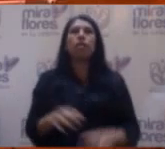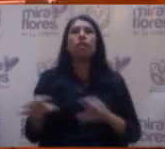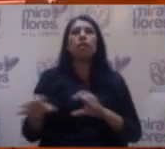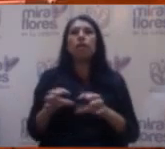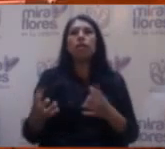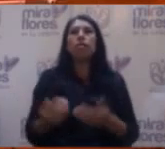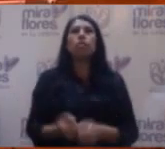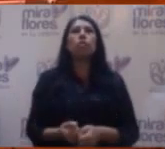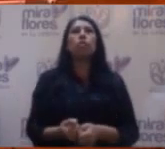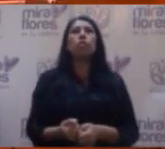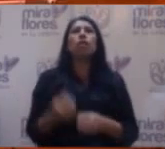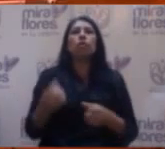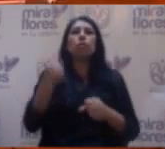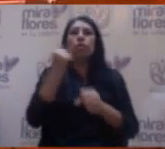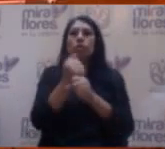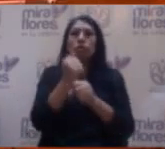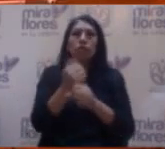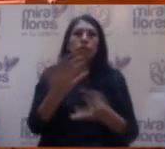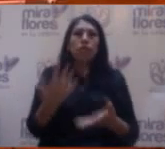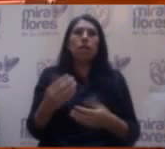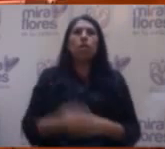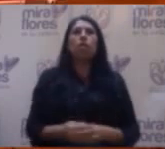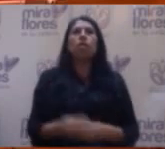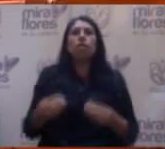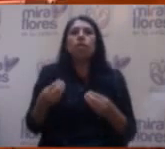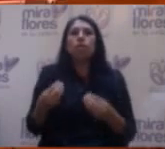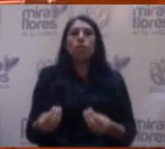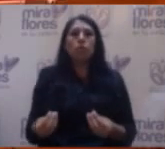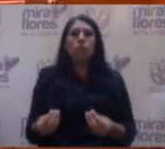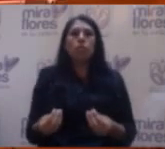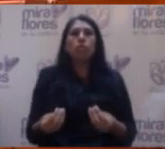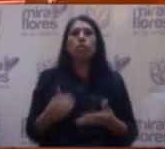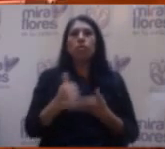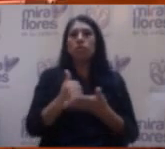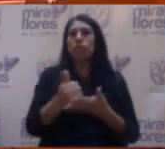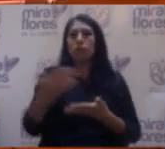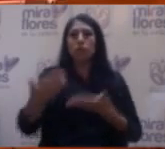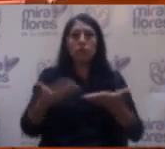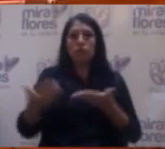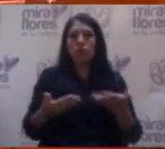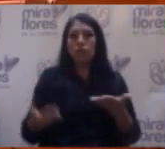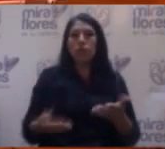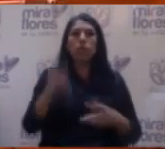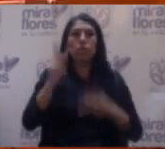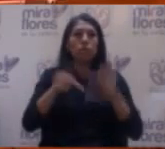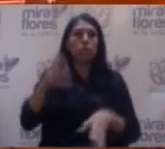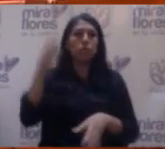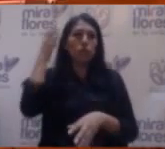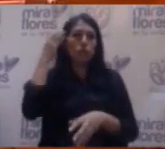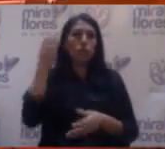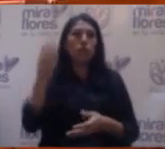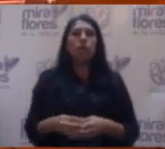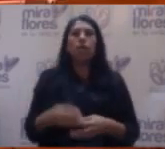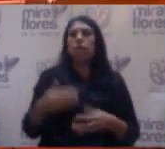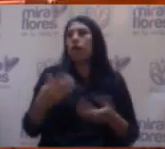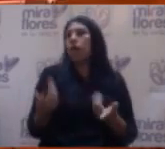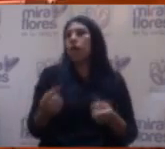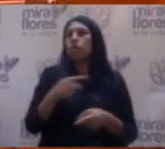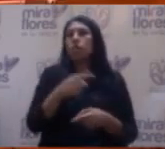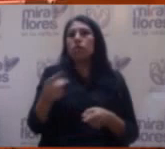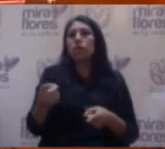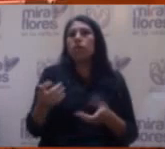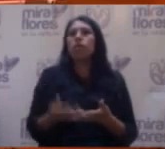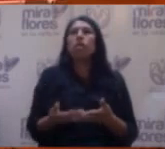y cómo estos ejes estaban siempre al servicio del ciudadano miraflorino. Para cualquier información adicional, me pongo